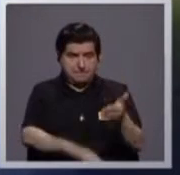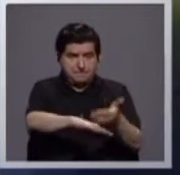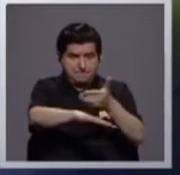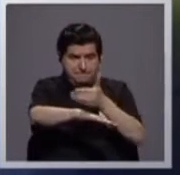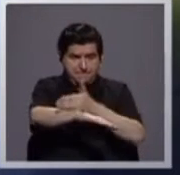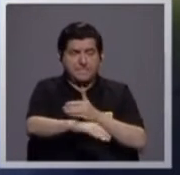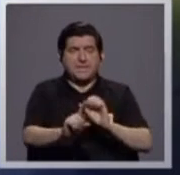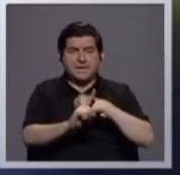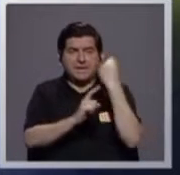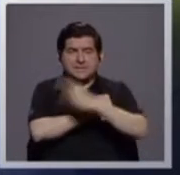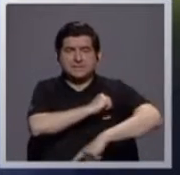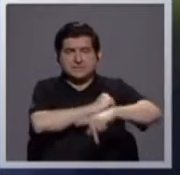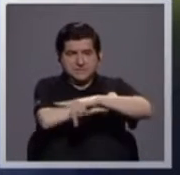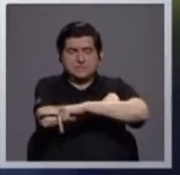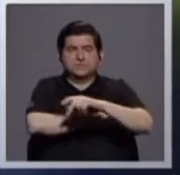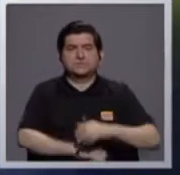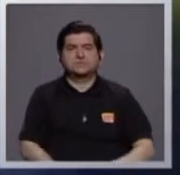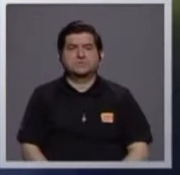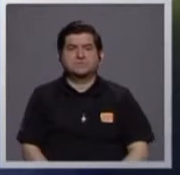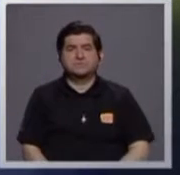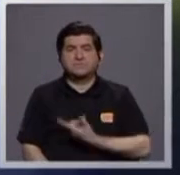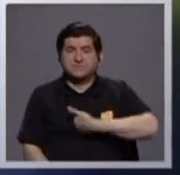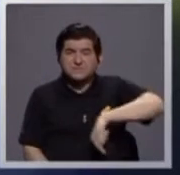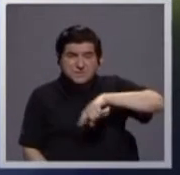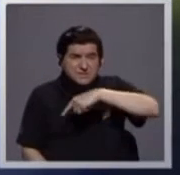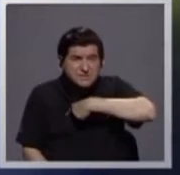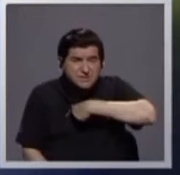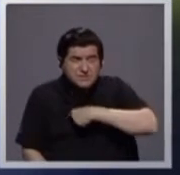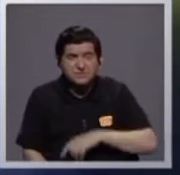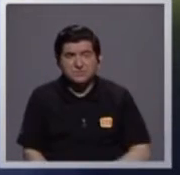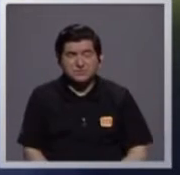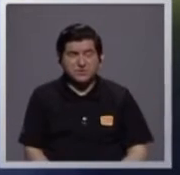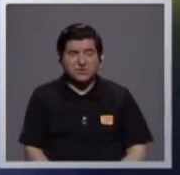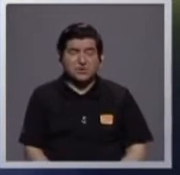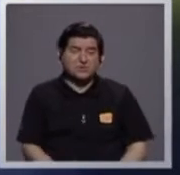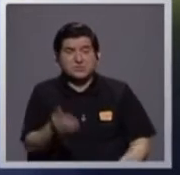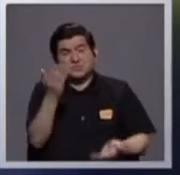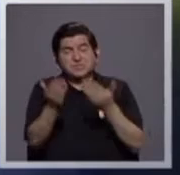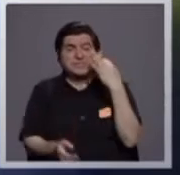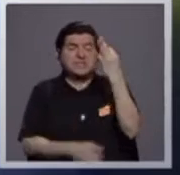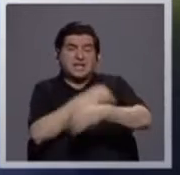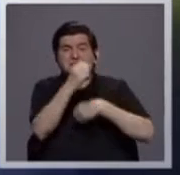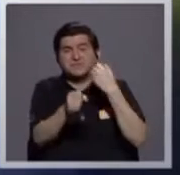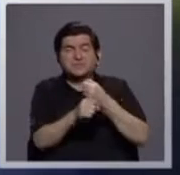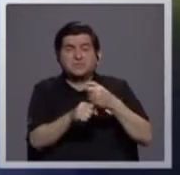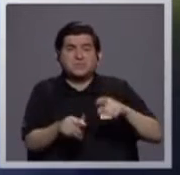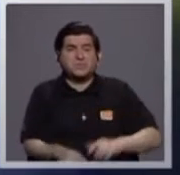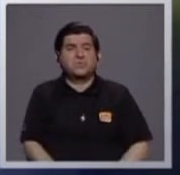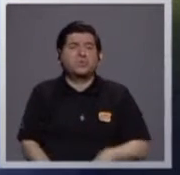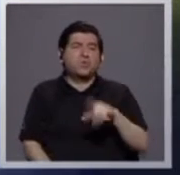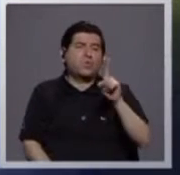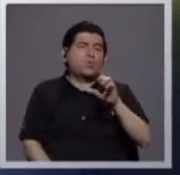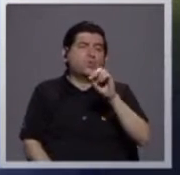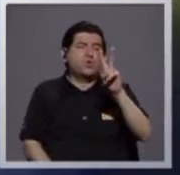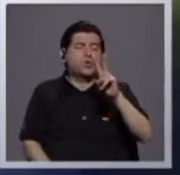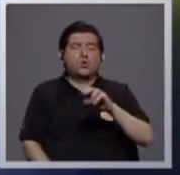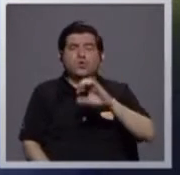la situación del país. Si no vamos a, posiblemente el año entrante crezamos 1 o